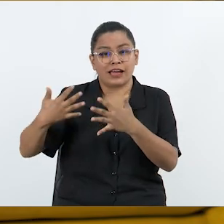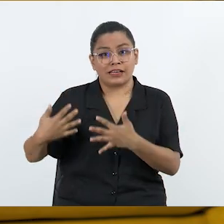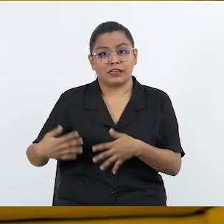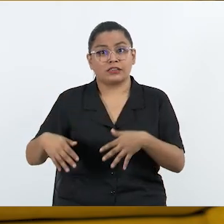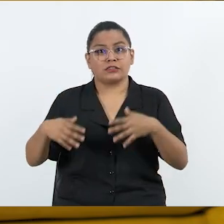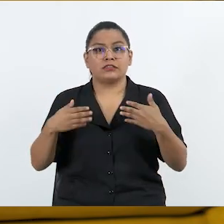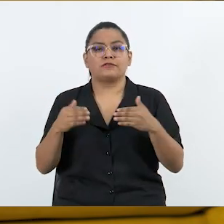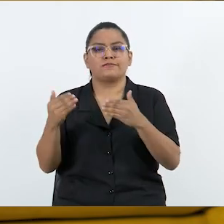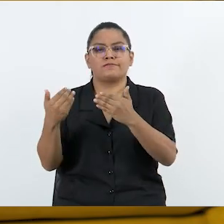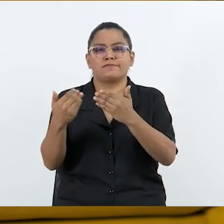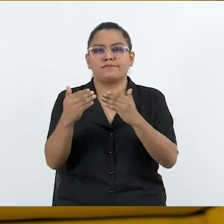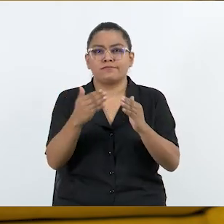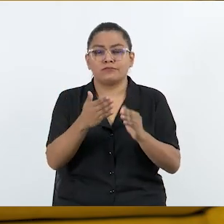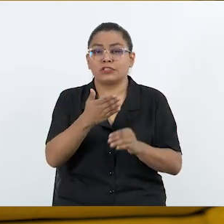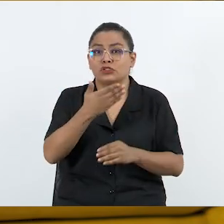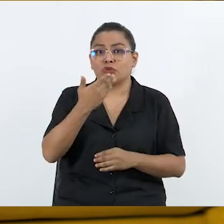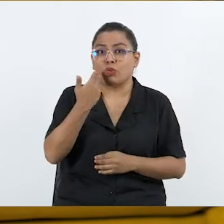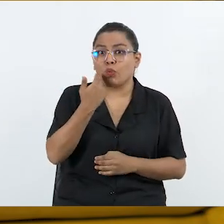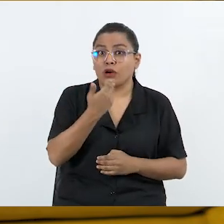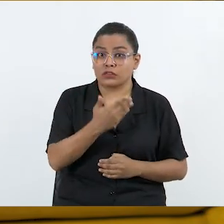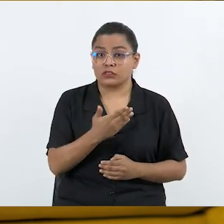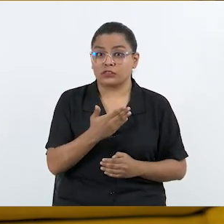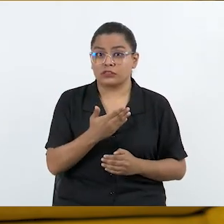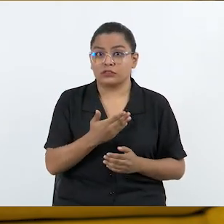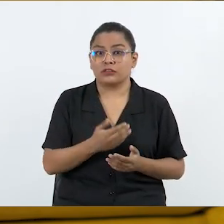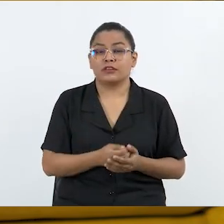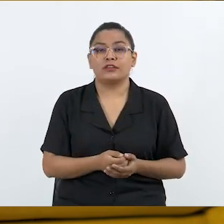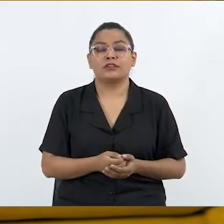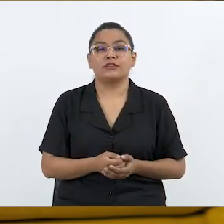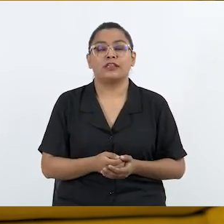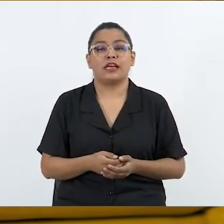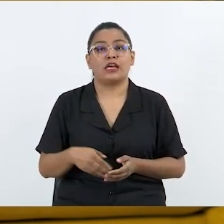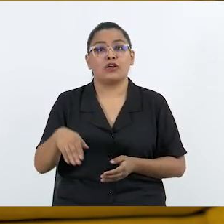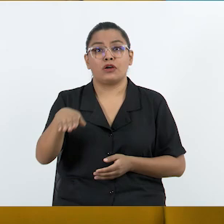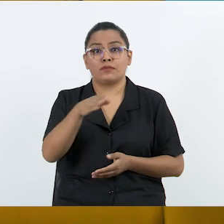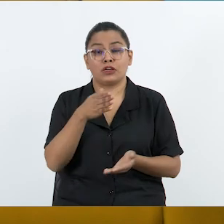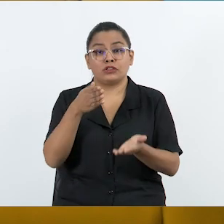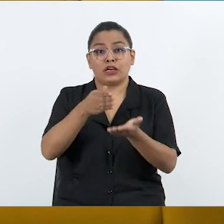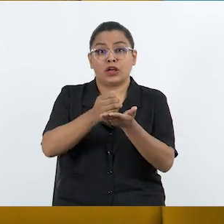en los diferentes escenarios que ofrece la multimodalidad.